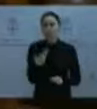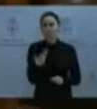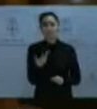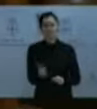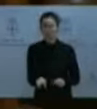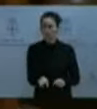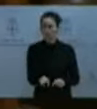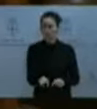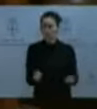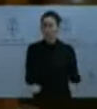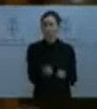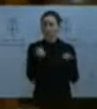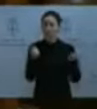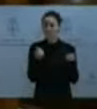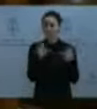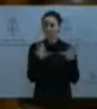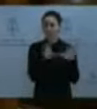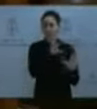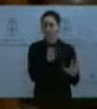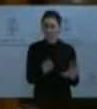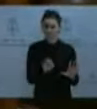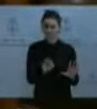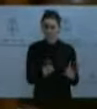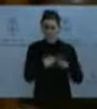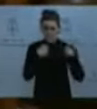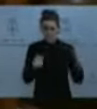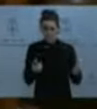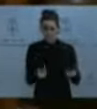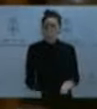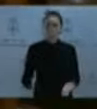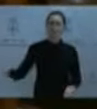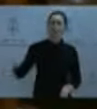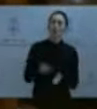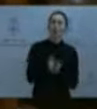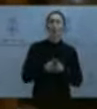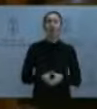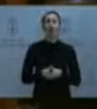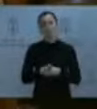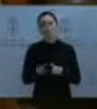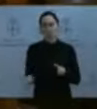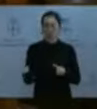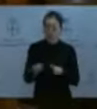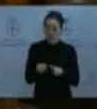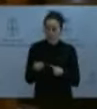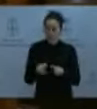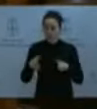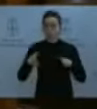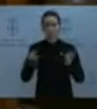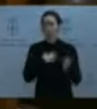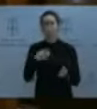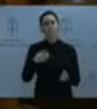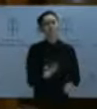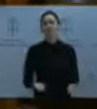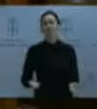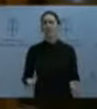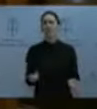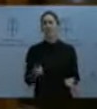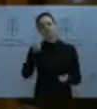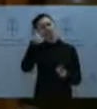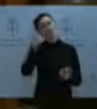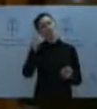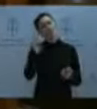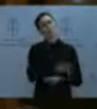cupo y tienes que volver a armar los barcos y demás para hacer la campaña y ya no puedes. Lo lógico es negociar con el Ministerio, que se conozca antes y que se asigne ese